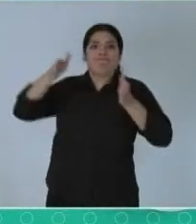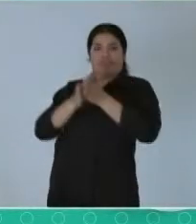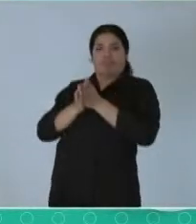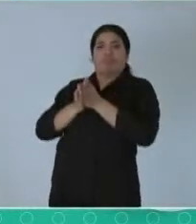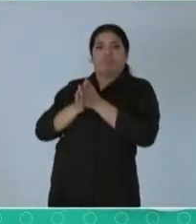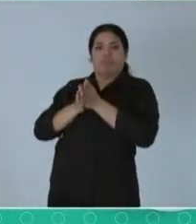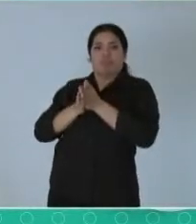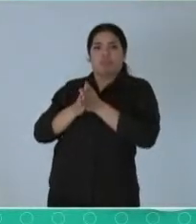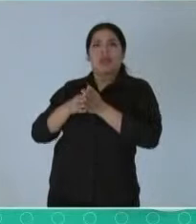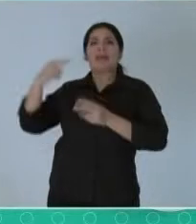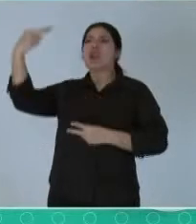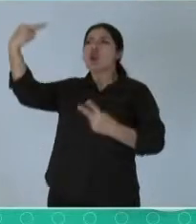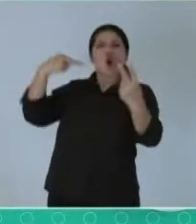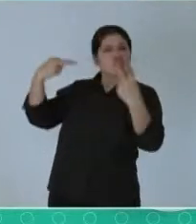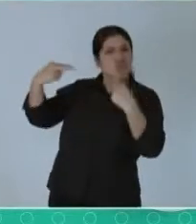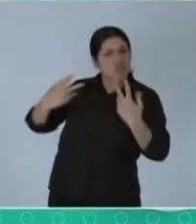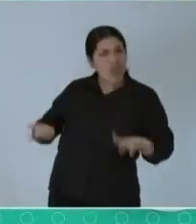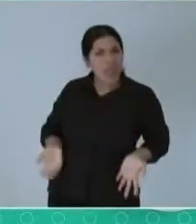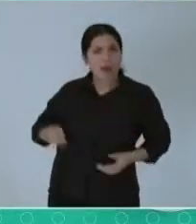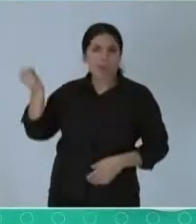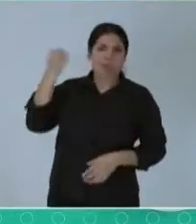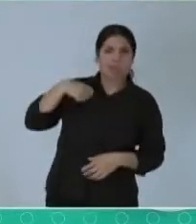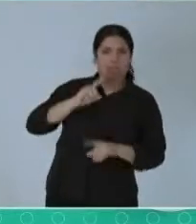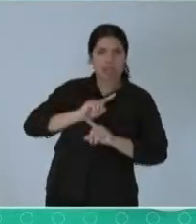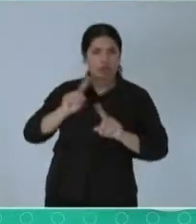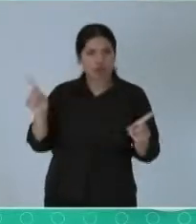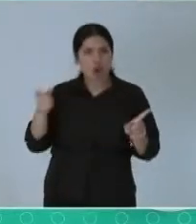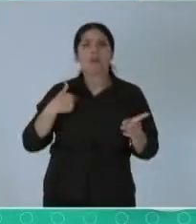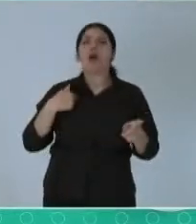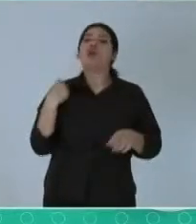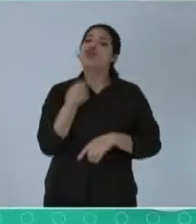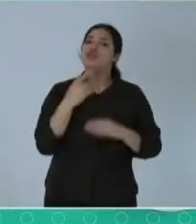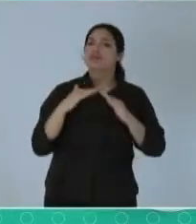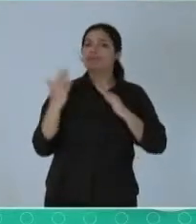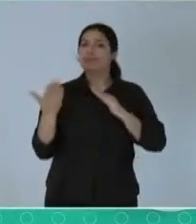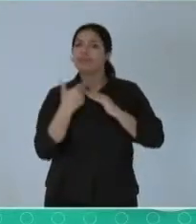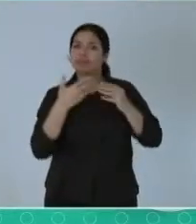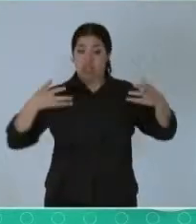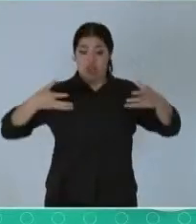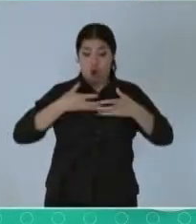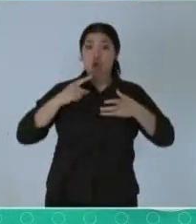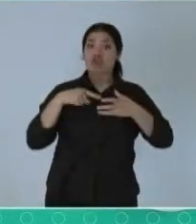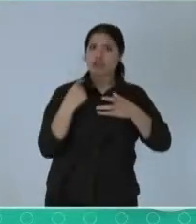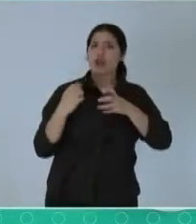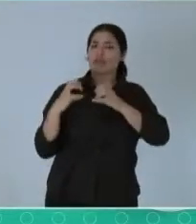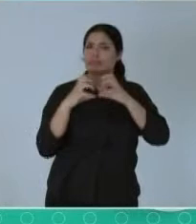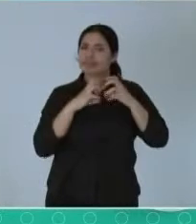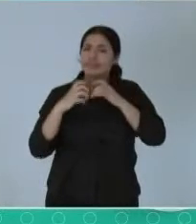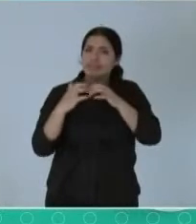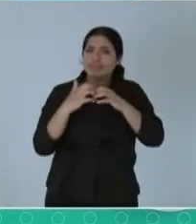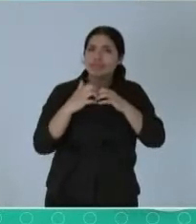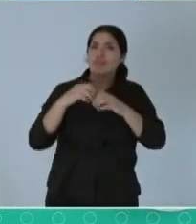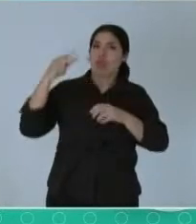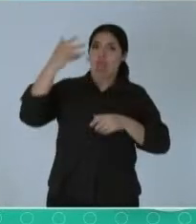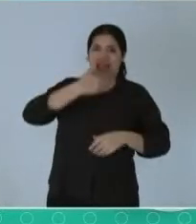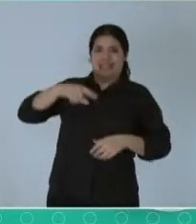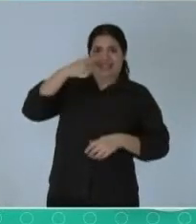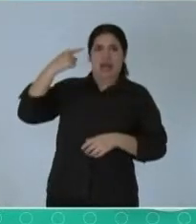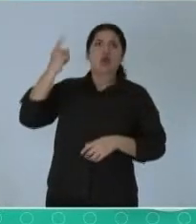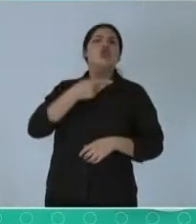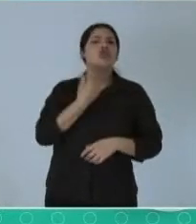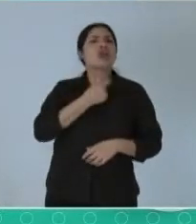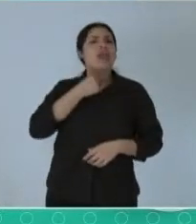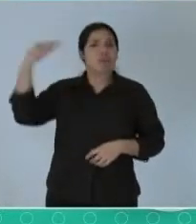a las demandas de los consejos consultivos y que esté al lado de las necesidades de nuestros vecinos y vecinas como hicimos por ejemplo en la